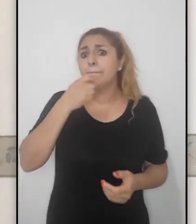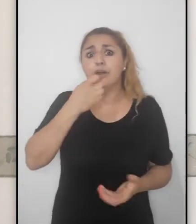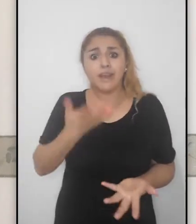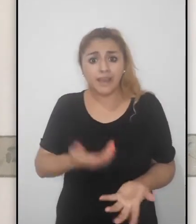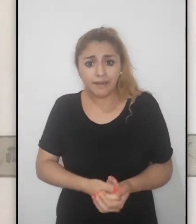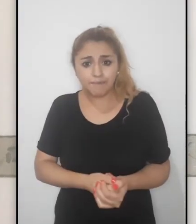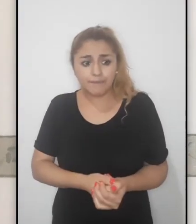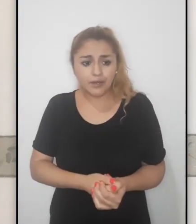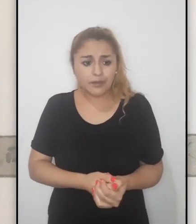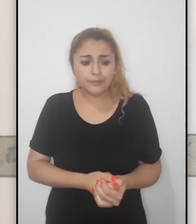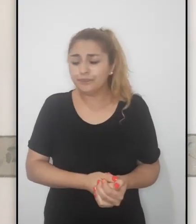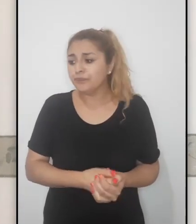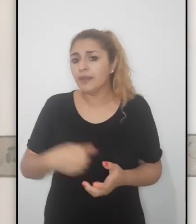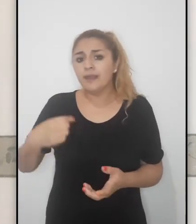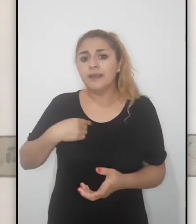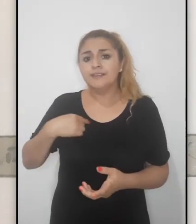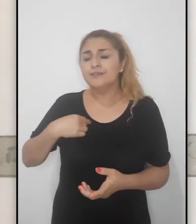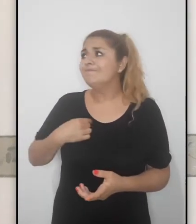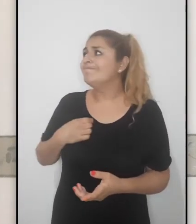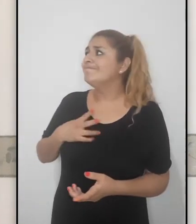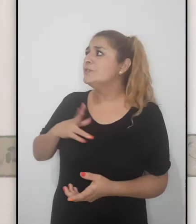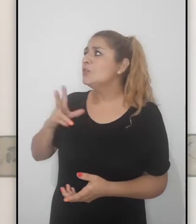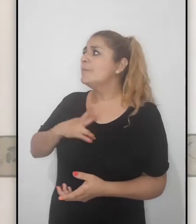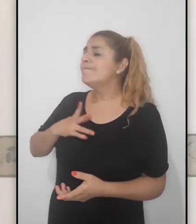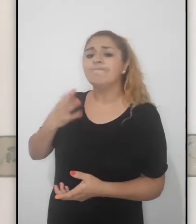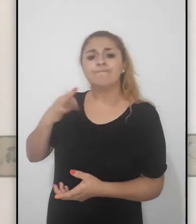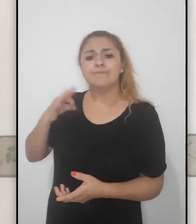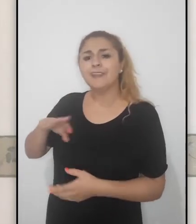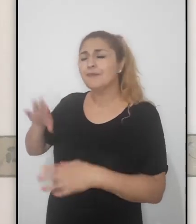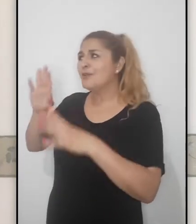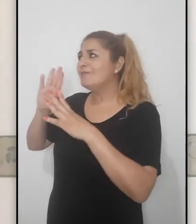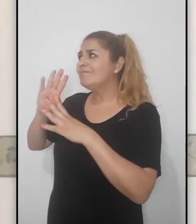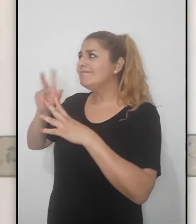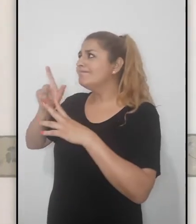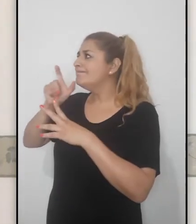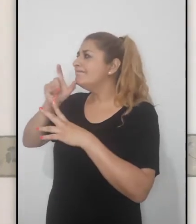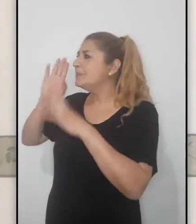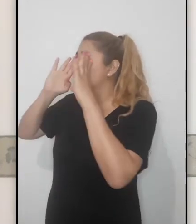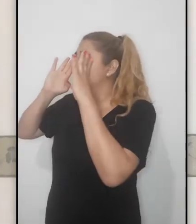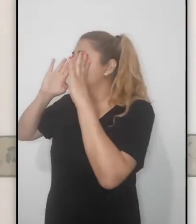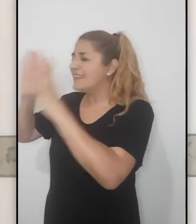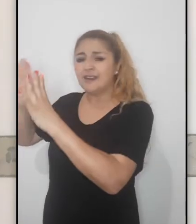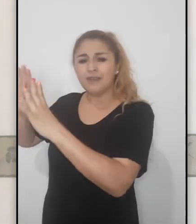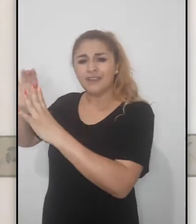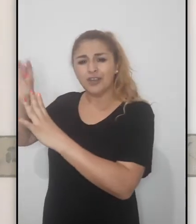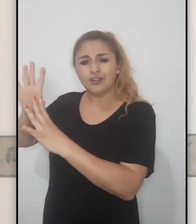relación con dios de acuerdo a lo que él estableció y no fallarle